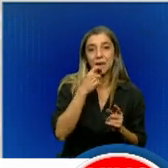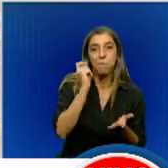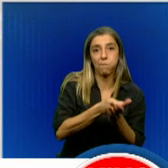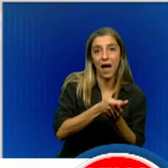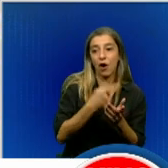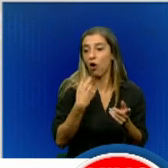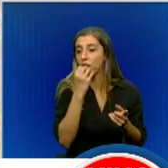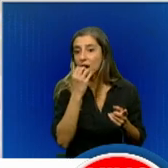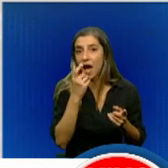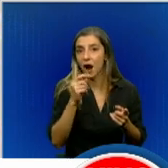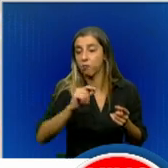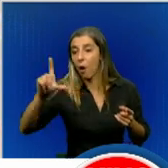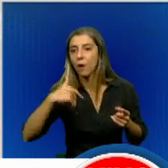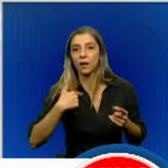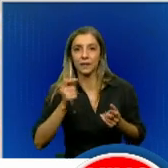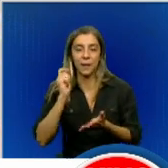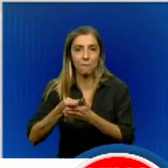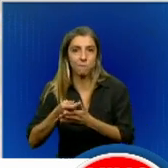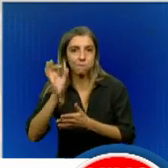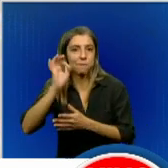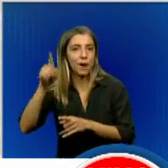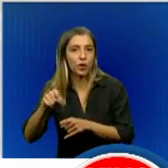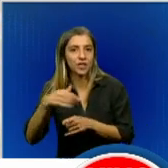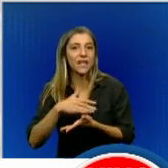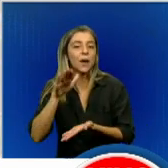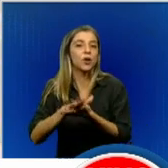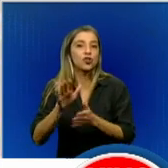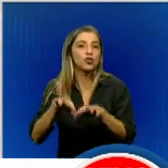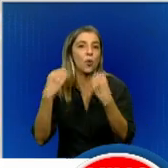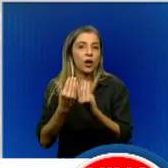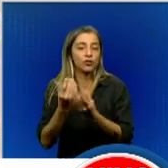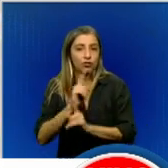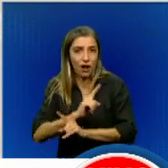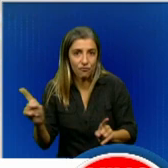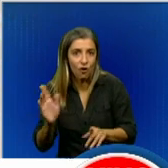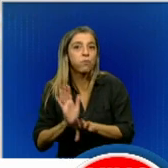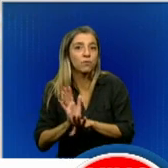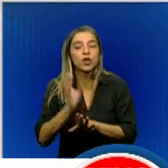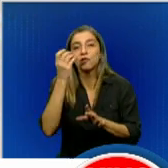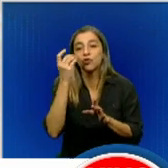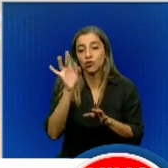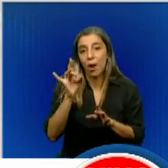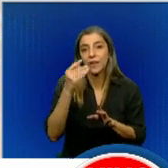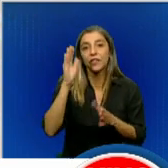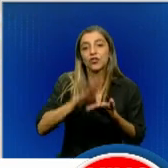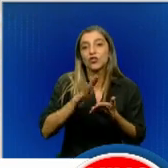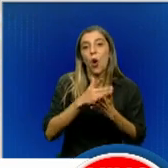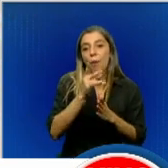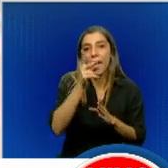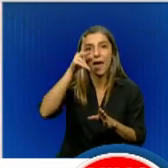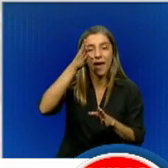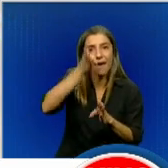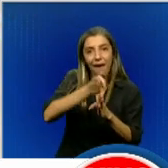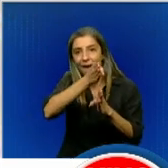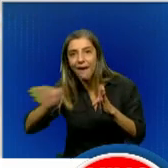sobre el excedente y no sobre el total como sería si la alícuota se forma se aplica en forma directa pero